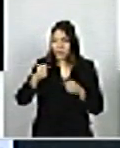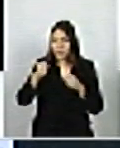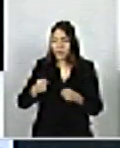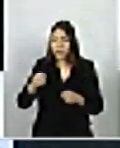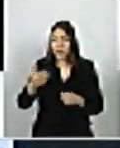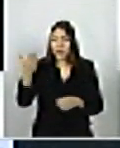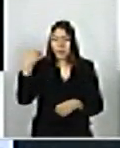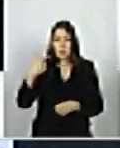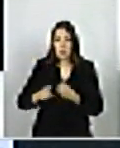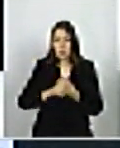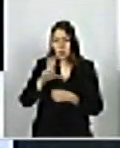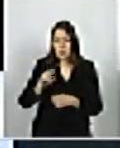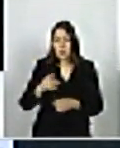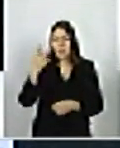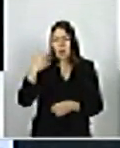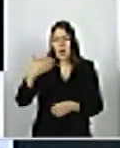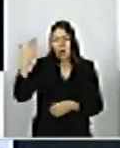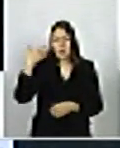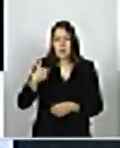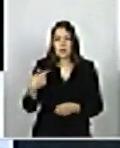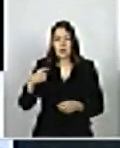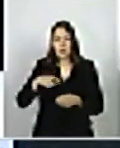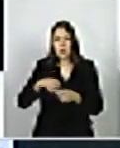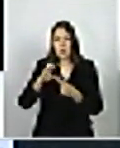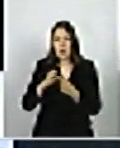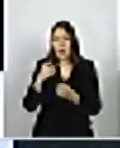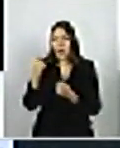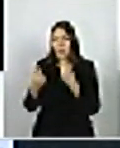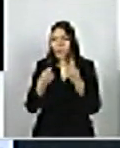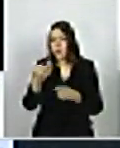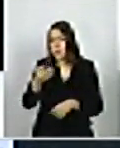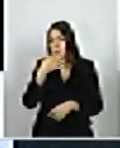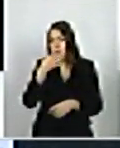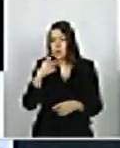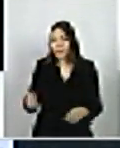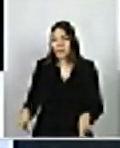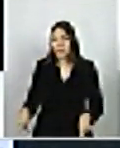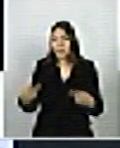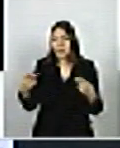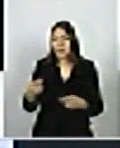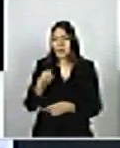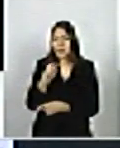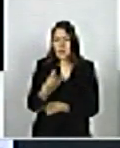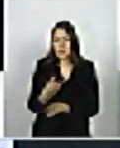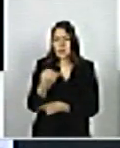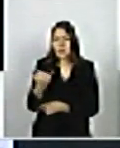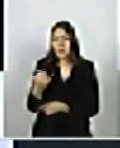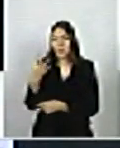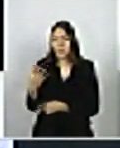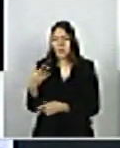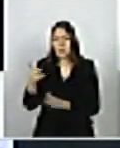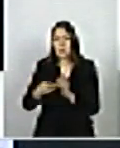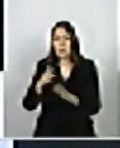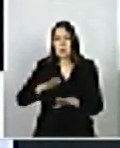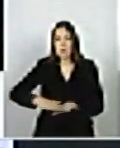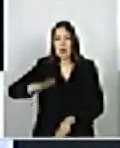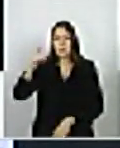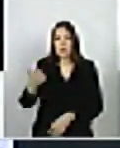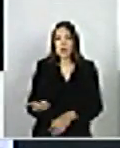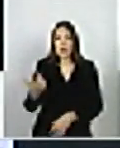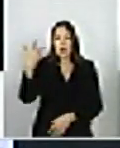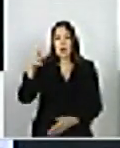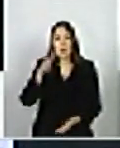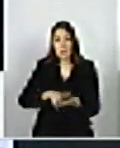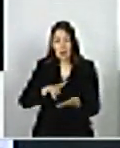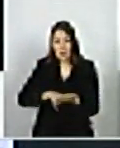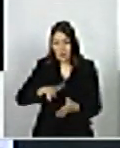manos, pero estuve en la comisión, que hay medicinas que se venden 3 y 4 veces más caro de lo que vale en